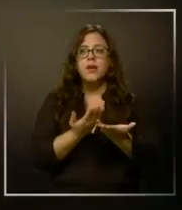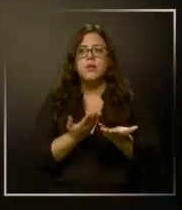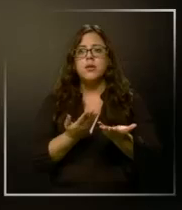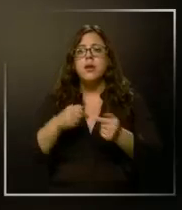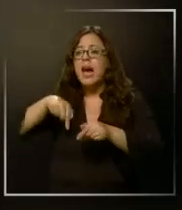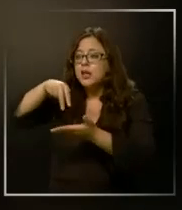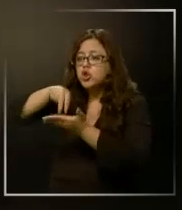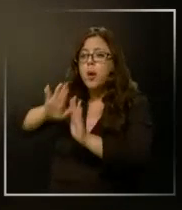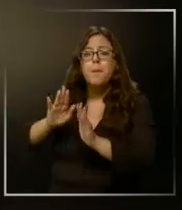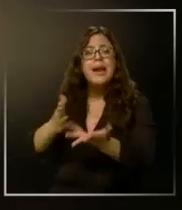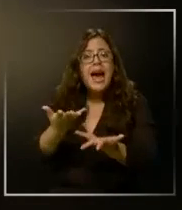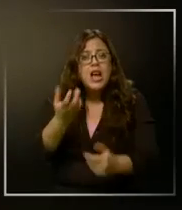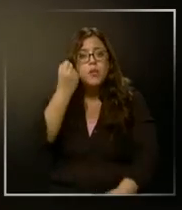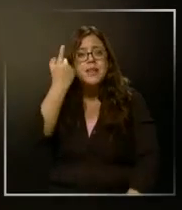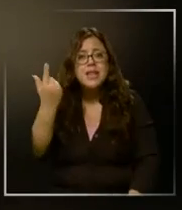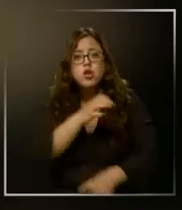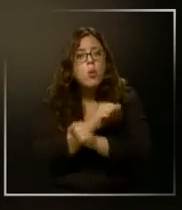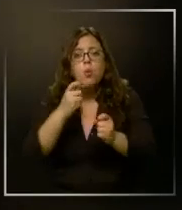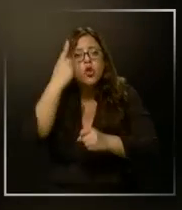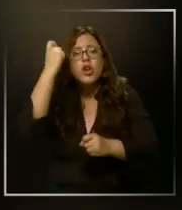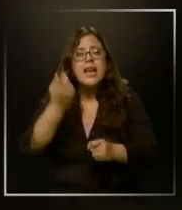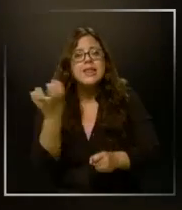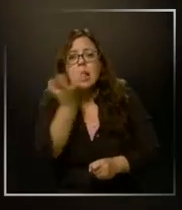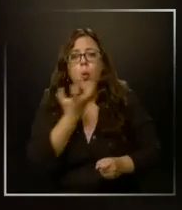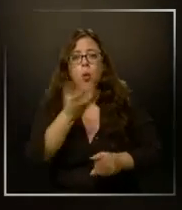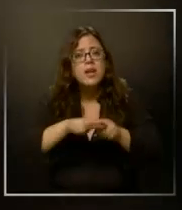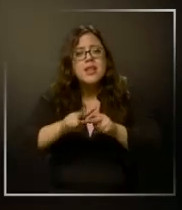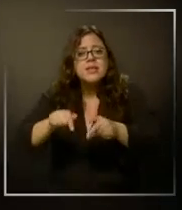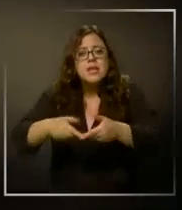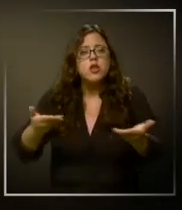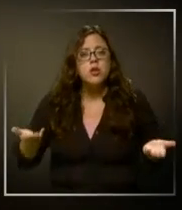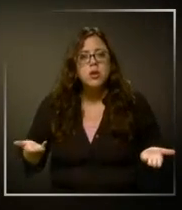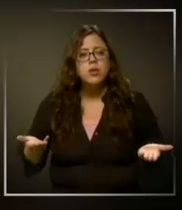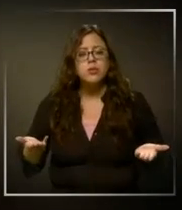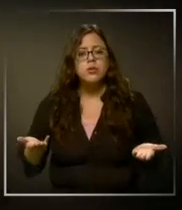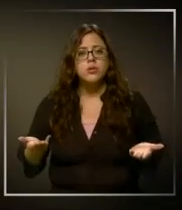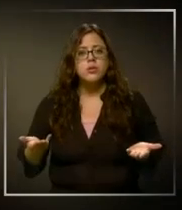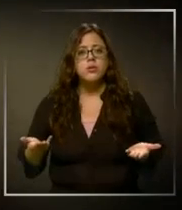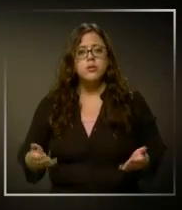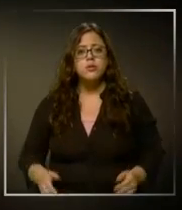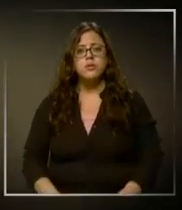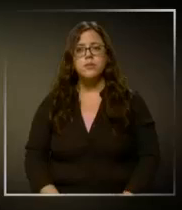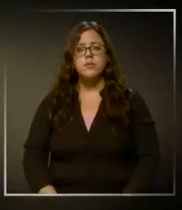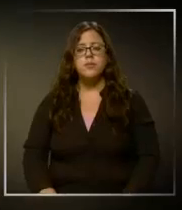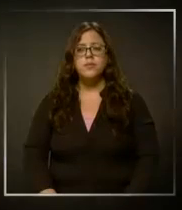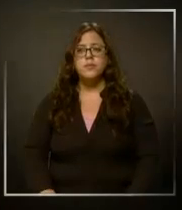tienen esperando, ¿cachai? No puedo creer esta wea que están haciendo esto.